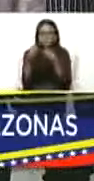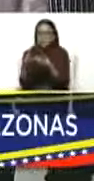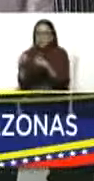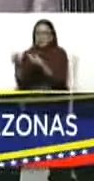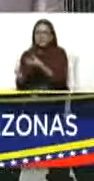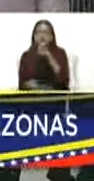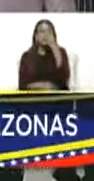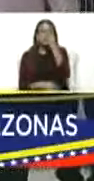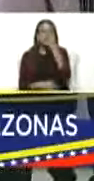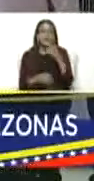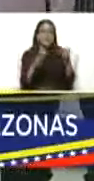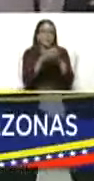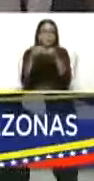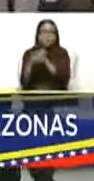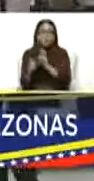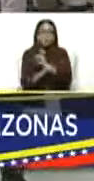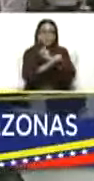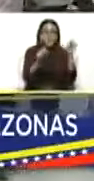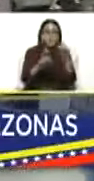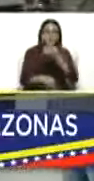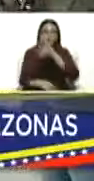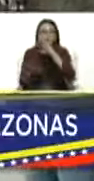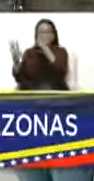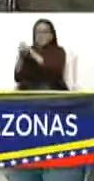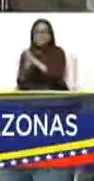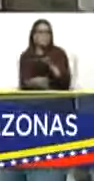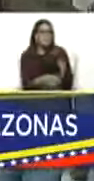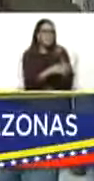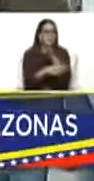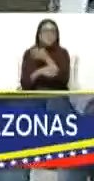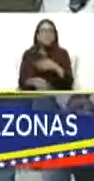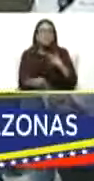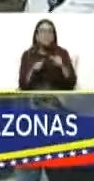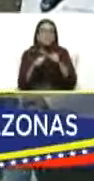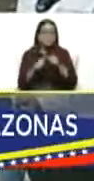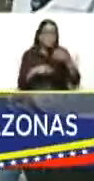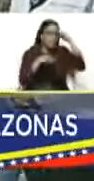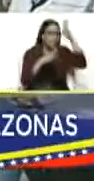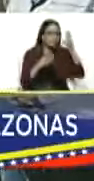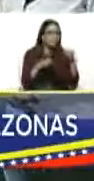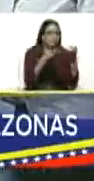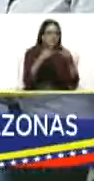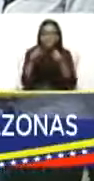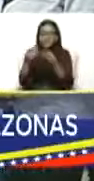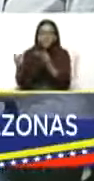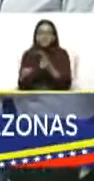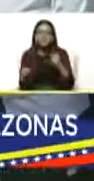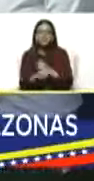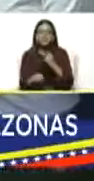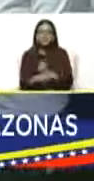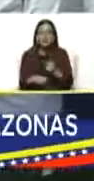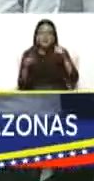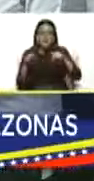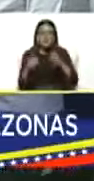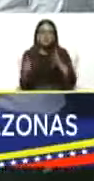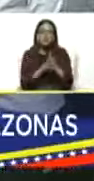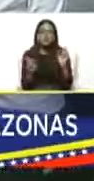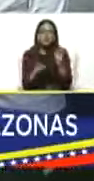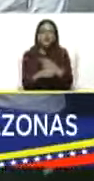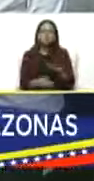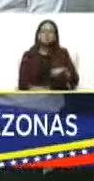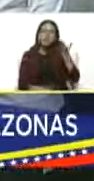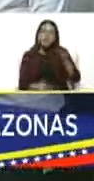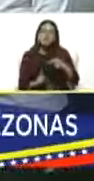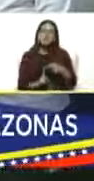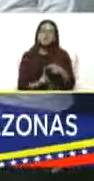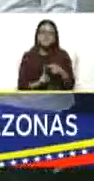poco. Y esta, lo que decíamos de esta unidad de oncología es que por muchos años nuestros pacientes de